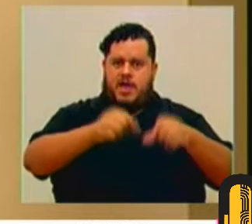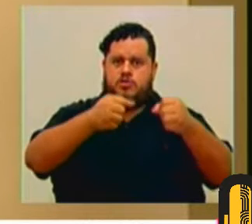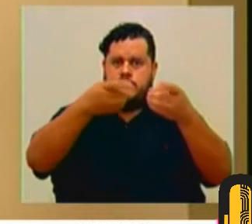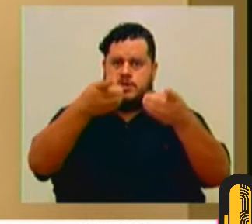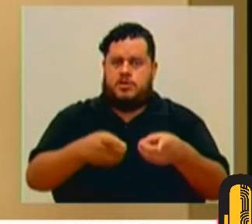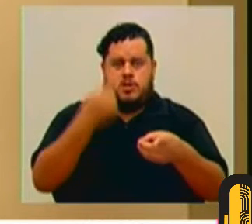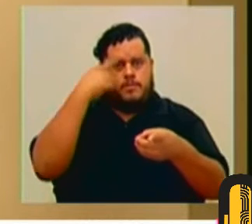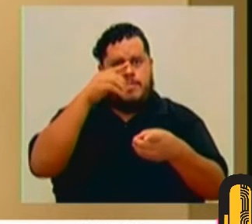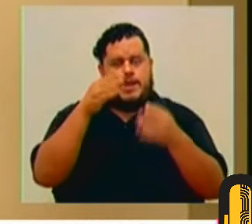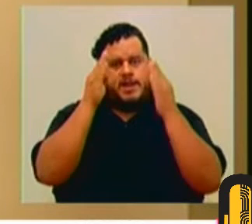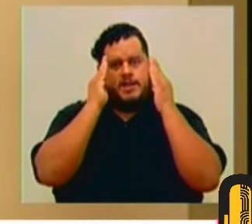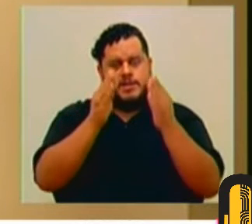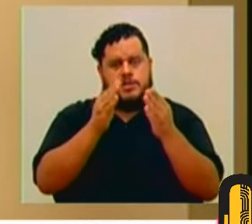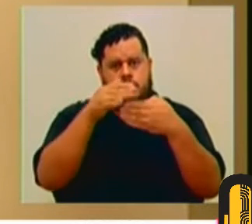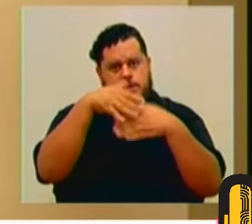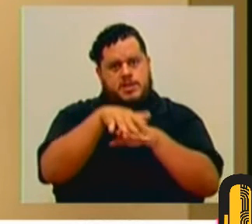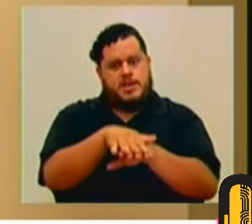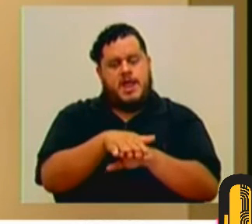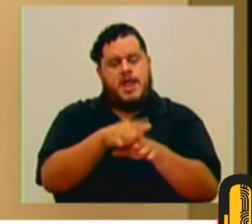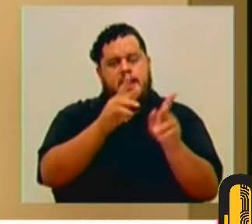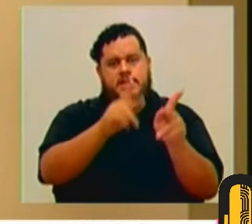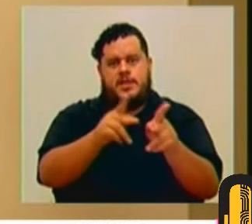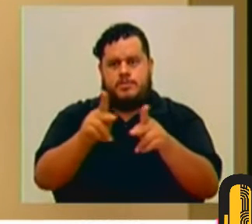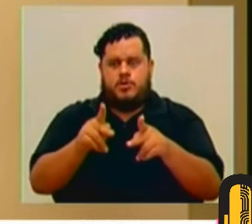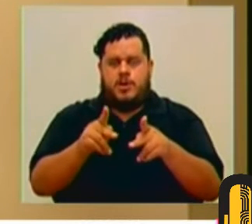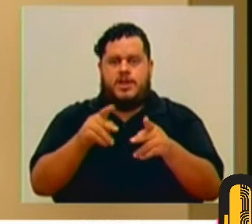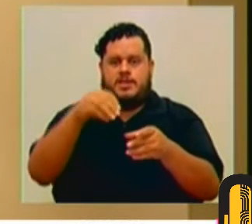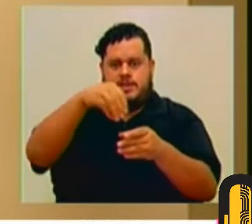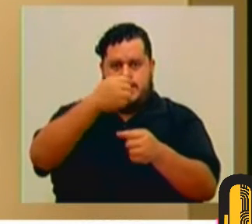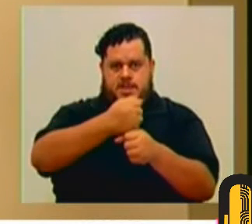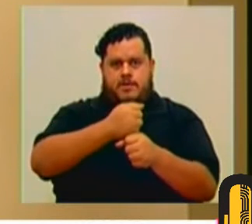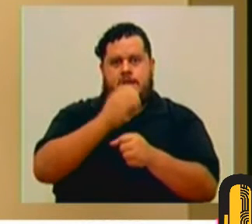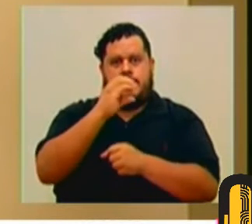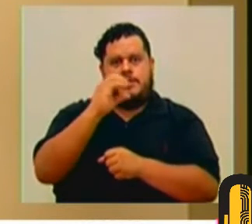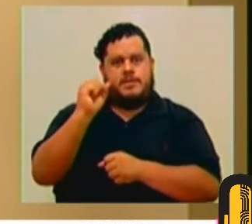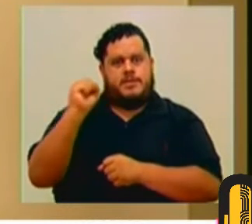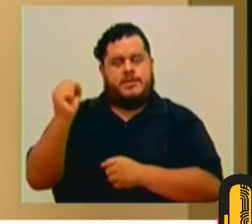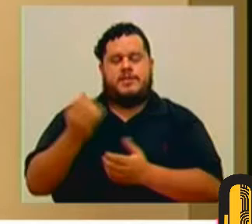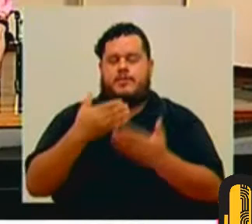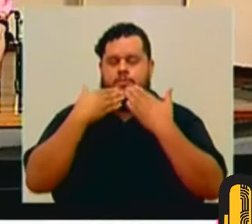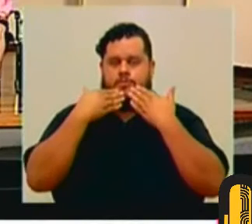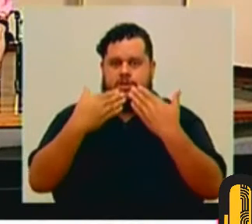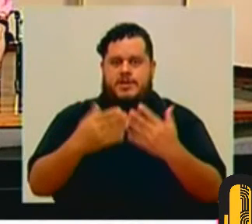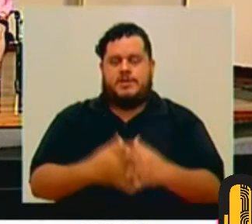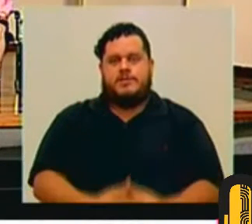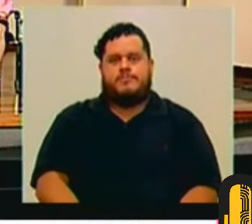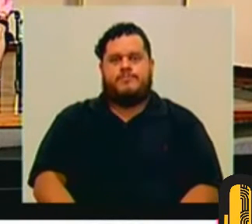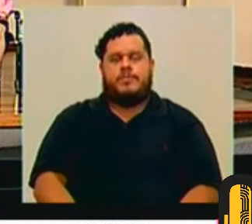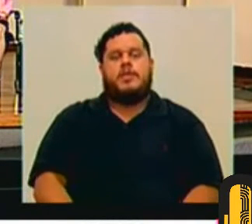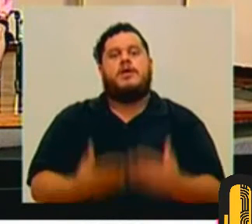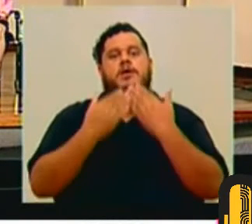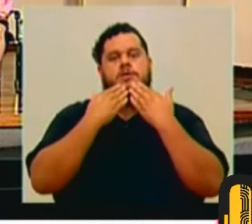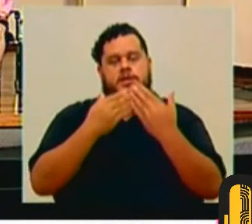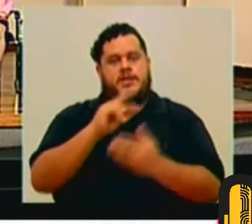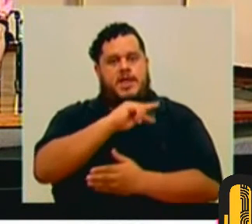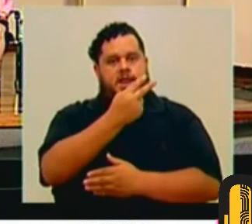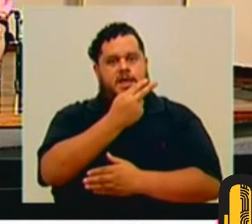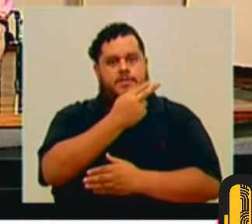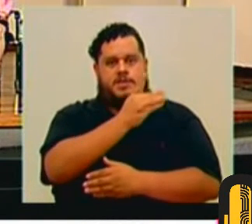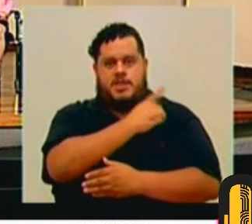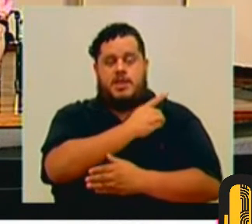integral del personal de esta benemérita institución. Muchas gracias. Muchas gracias a la vicerrectora de